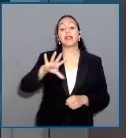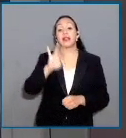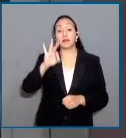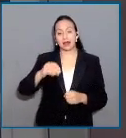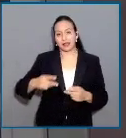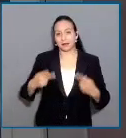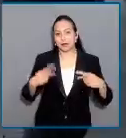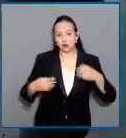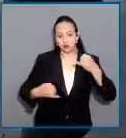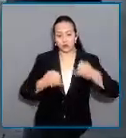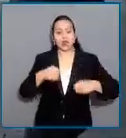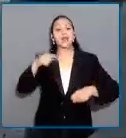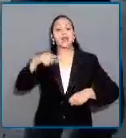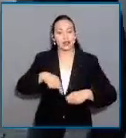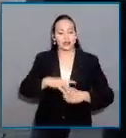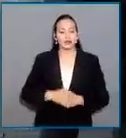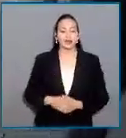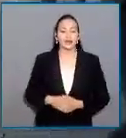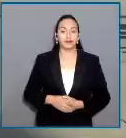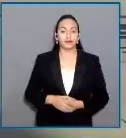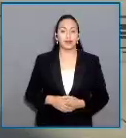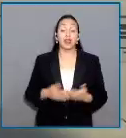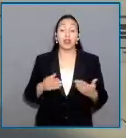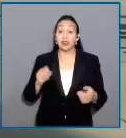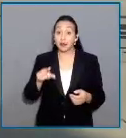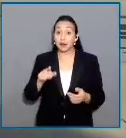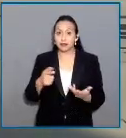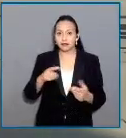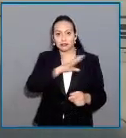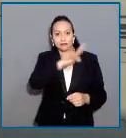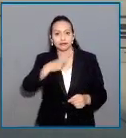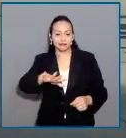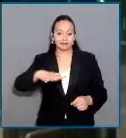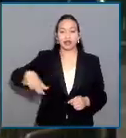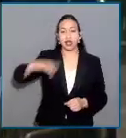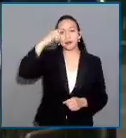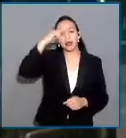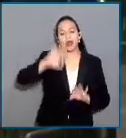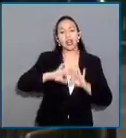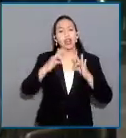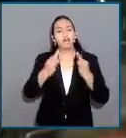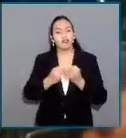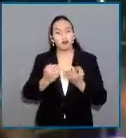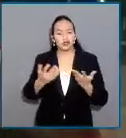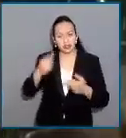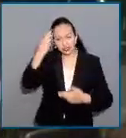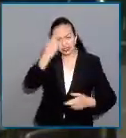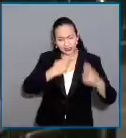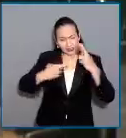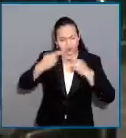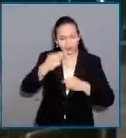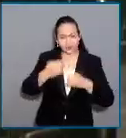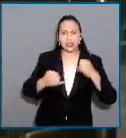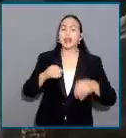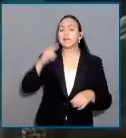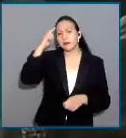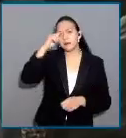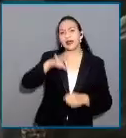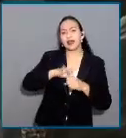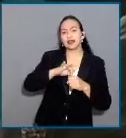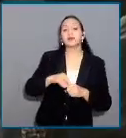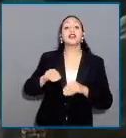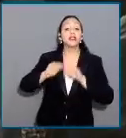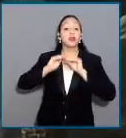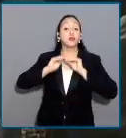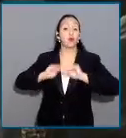Poder Judicial de la Federación y General del Sistema de Medios de Impugnación en materia electoral, publicadas en el Diario Oficial de la Federación de 14